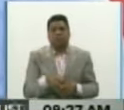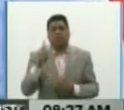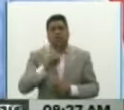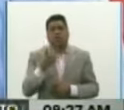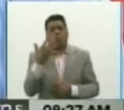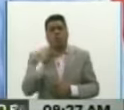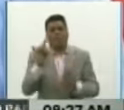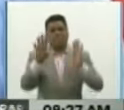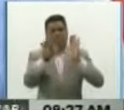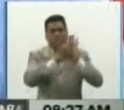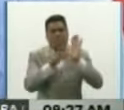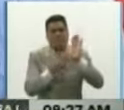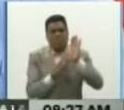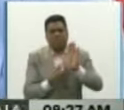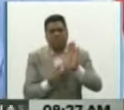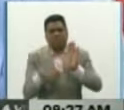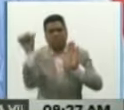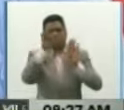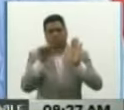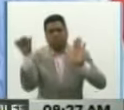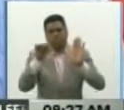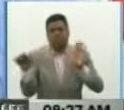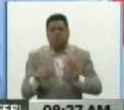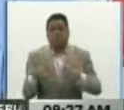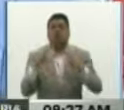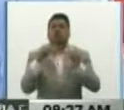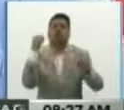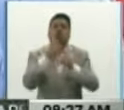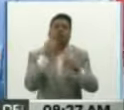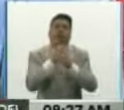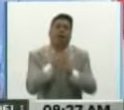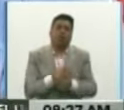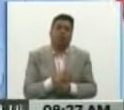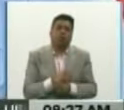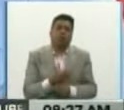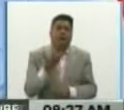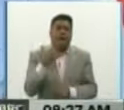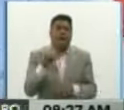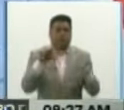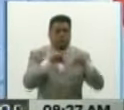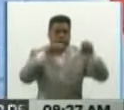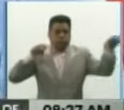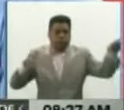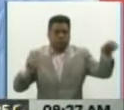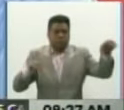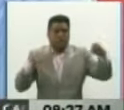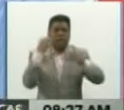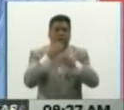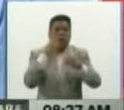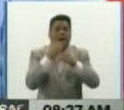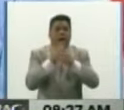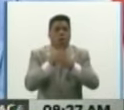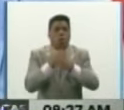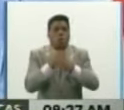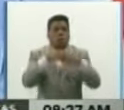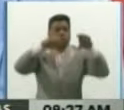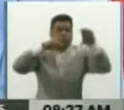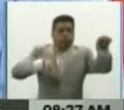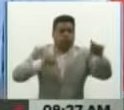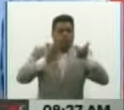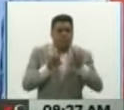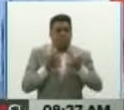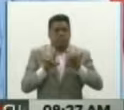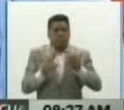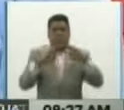ley. En esta ley somos trabajadores todos. Y ellos tienen ahí una discriminación que llaman empleados y obreros. Sacaron a más de